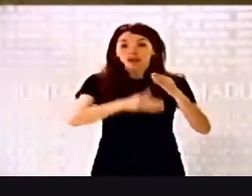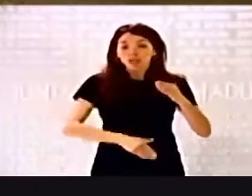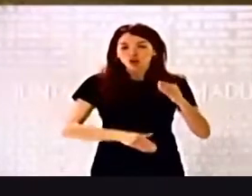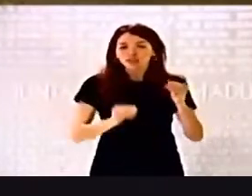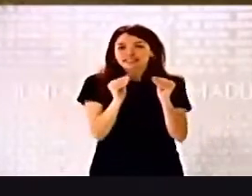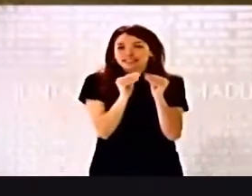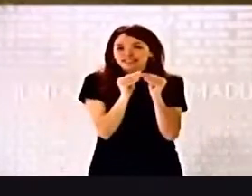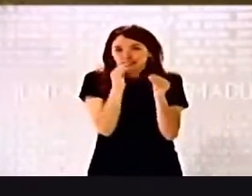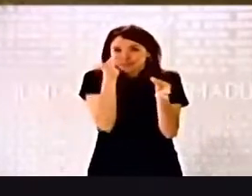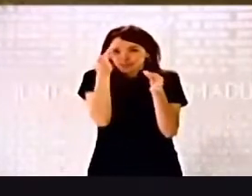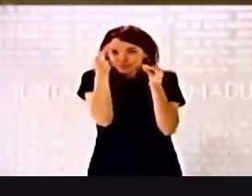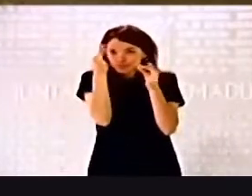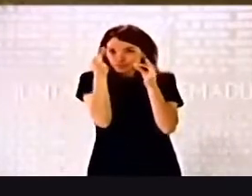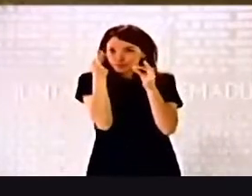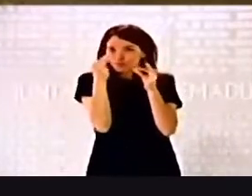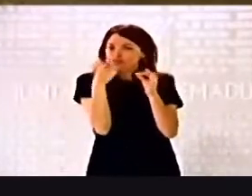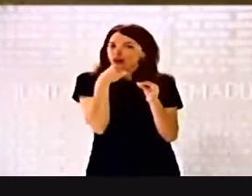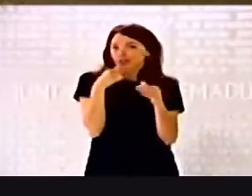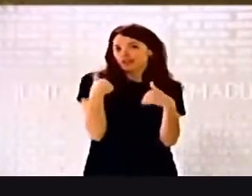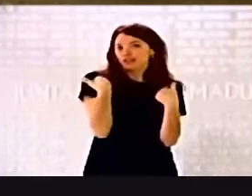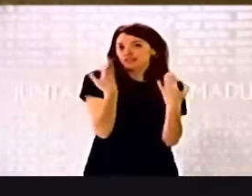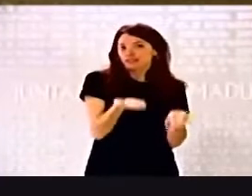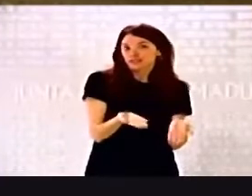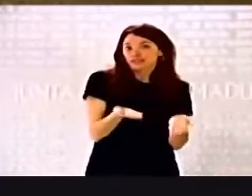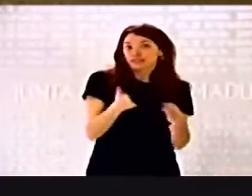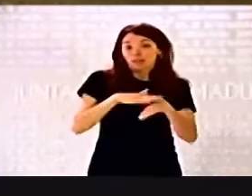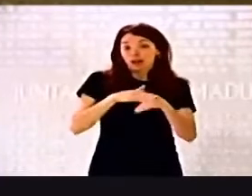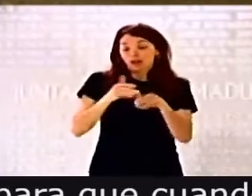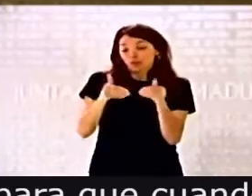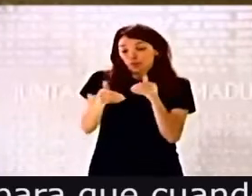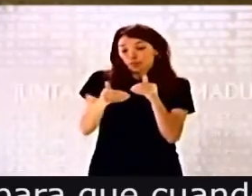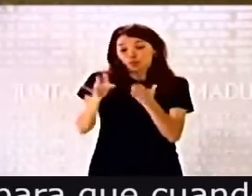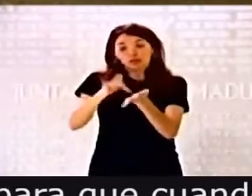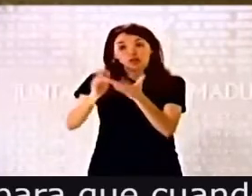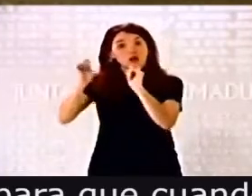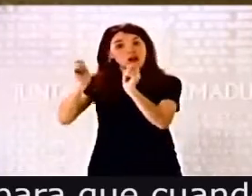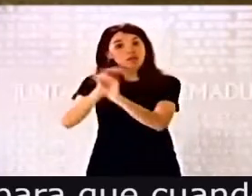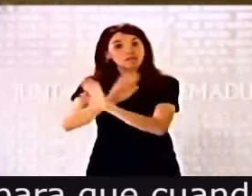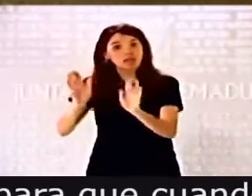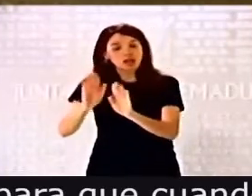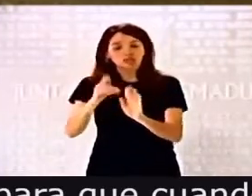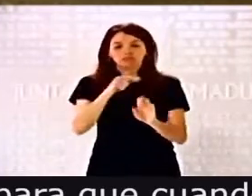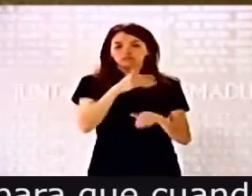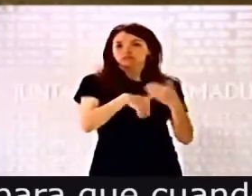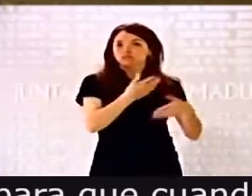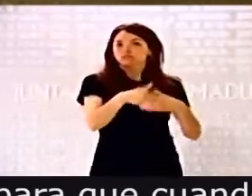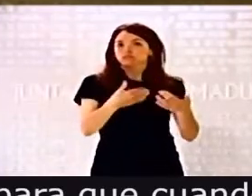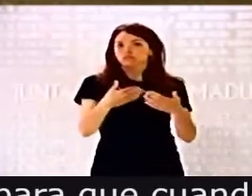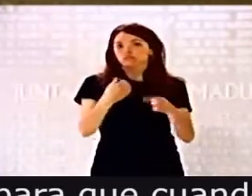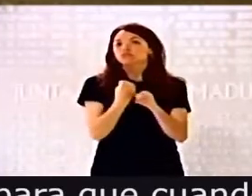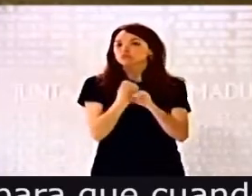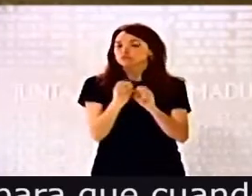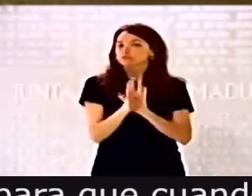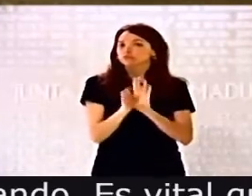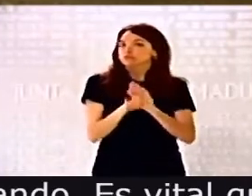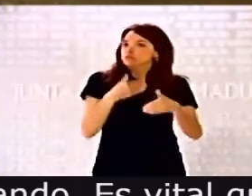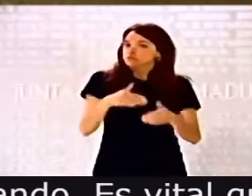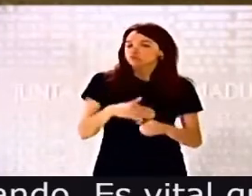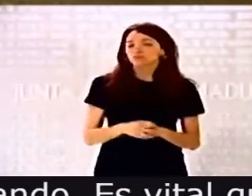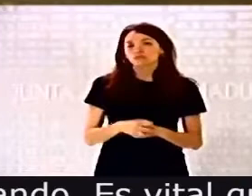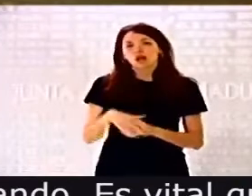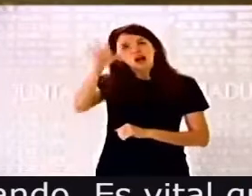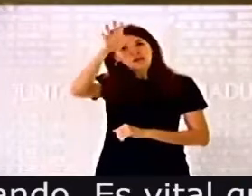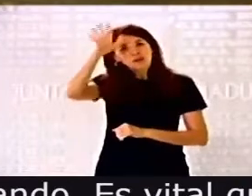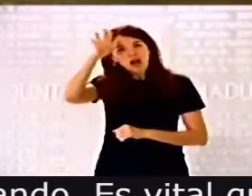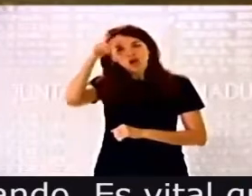para que cuando decaiga el estado de alarma pueda seguir trabajando. Es vital que en verano puedan empezar obras